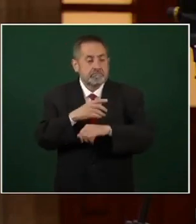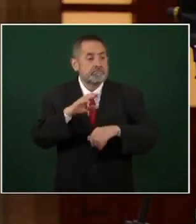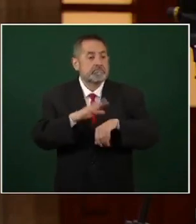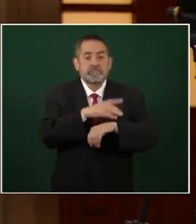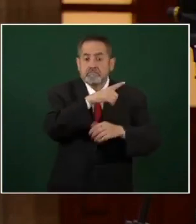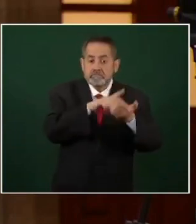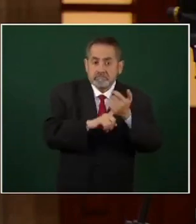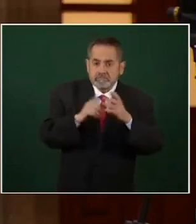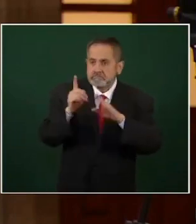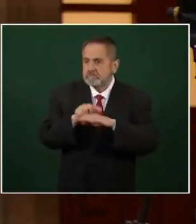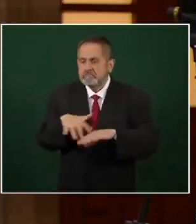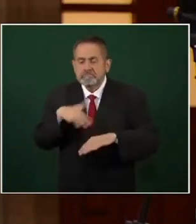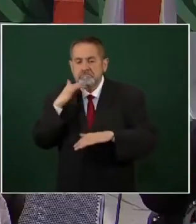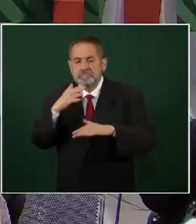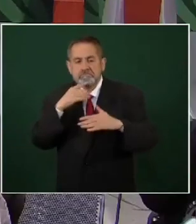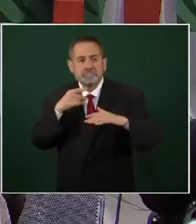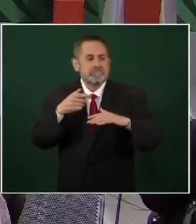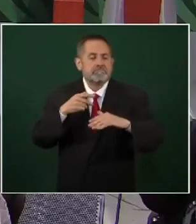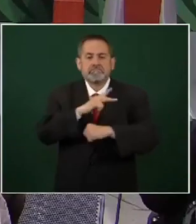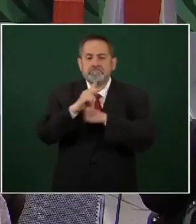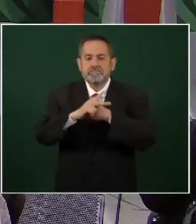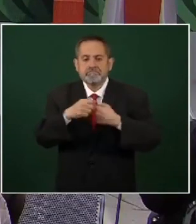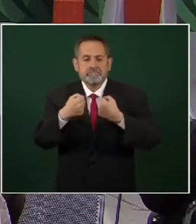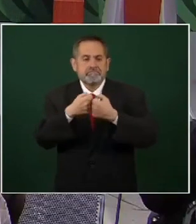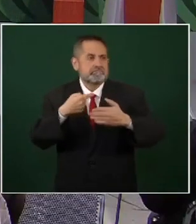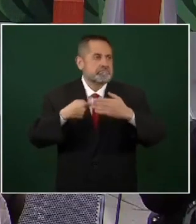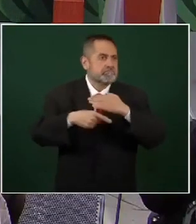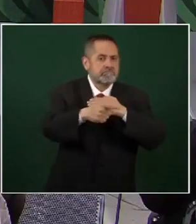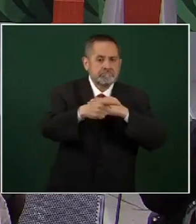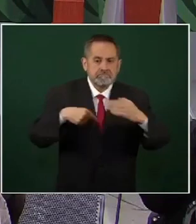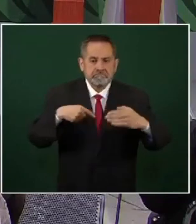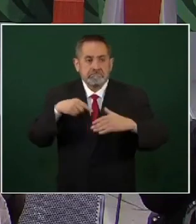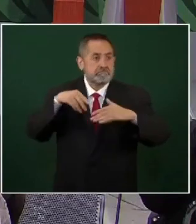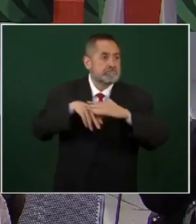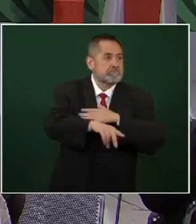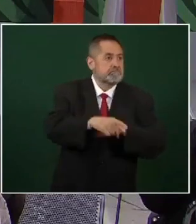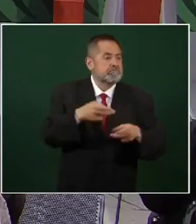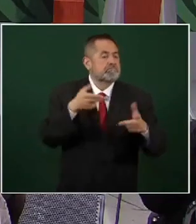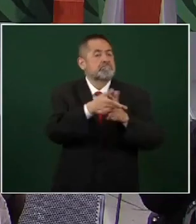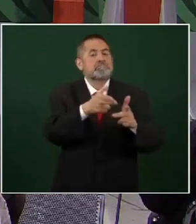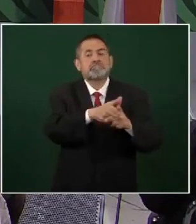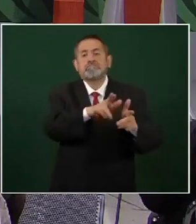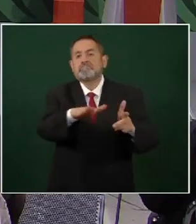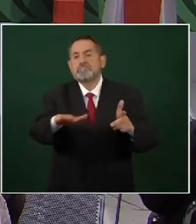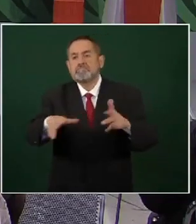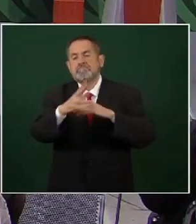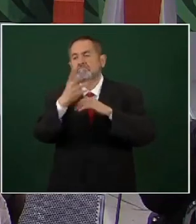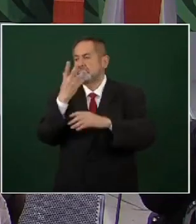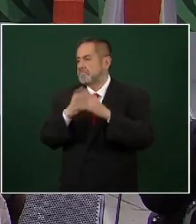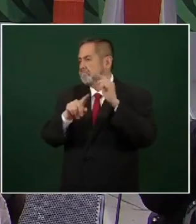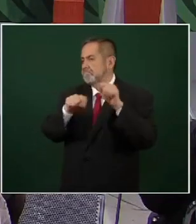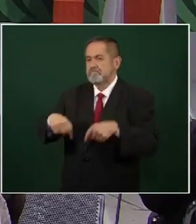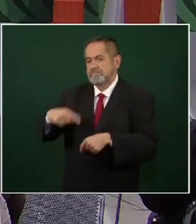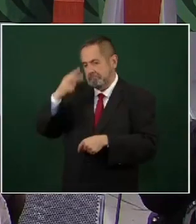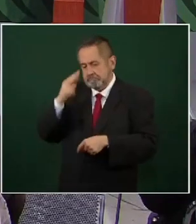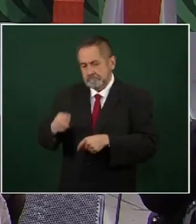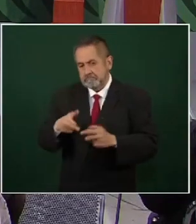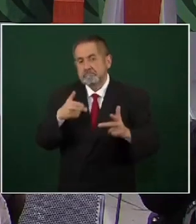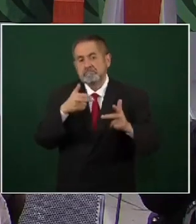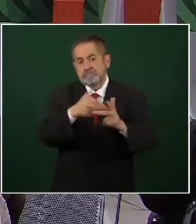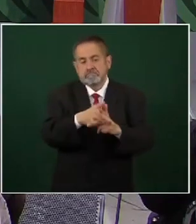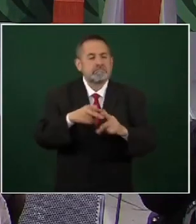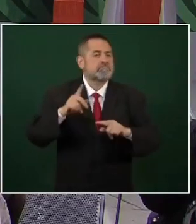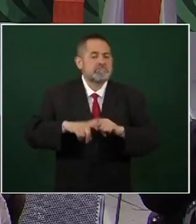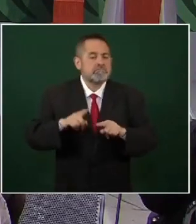interestatal y asociación delictuosa para cometer homicidio en los Estados Unidos. El homicidio cometido es por él